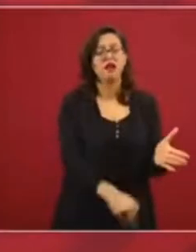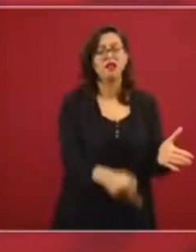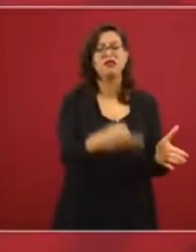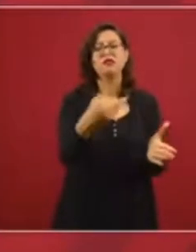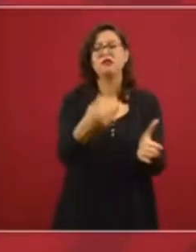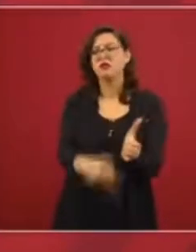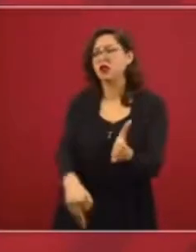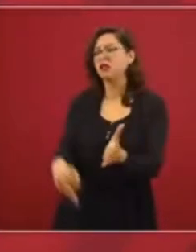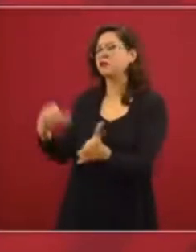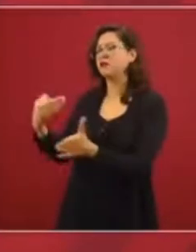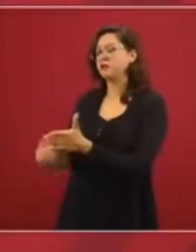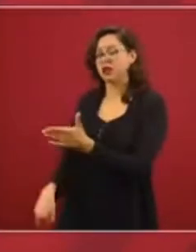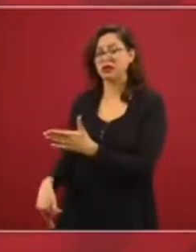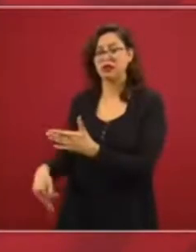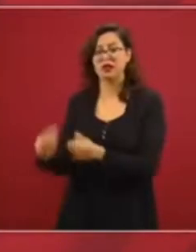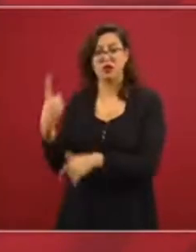COVID-19